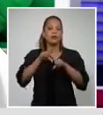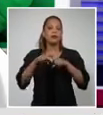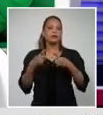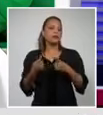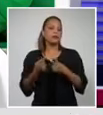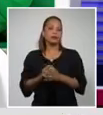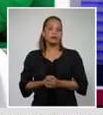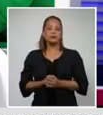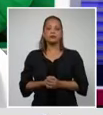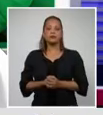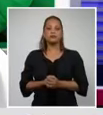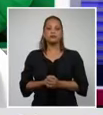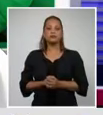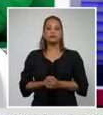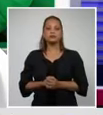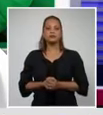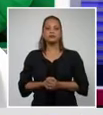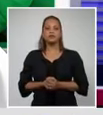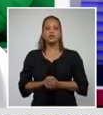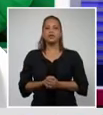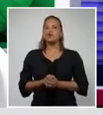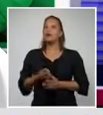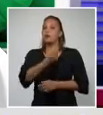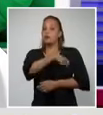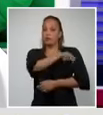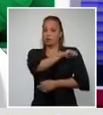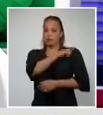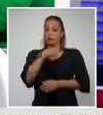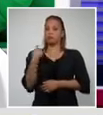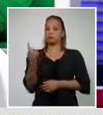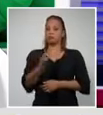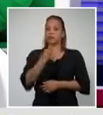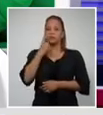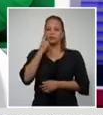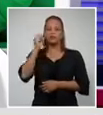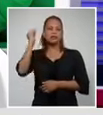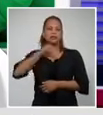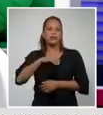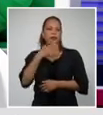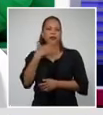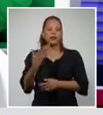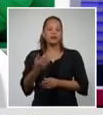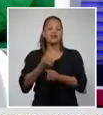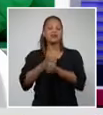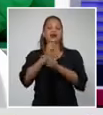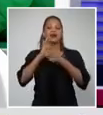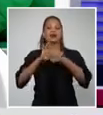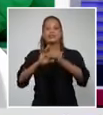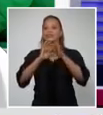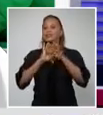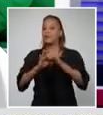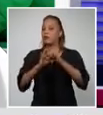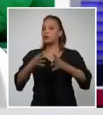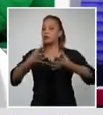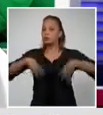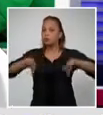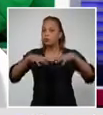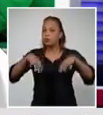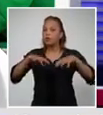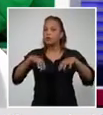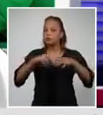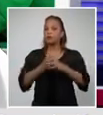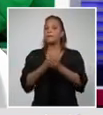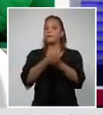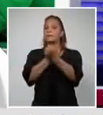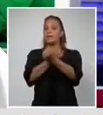pues que nuestra población se dé cuenta de lo grave de esta situación, del riesgo